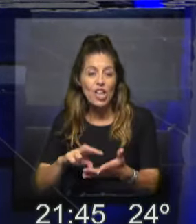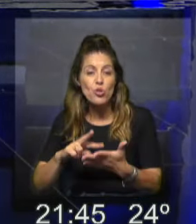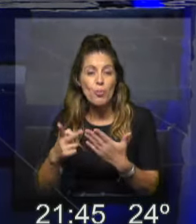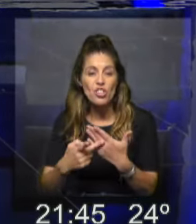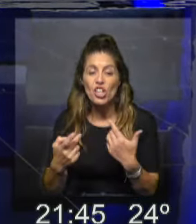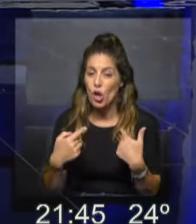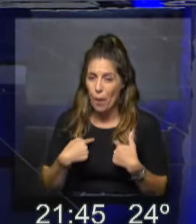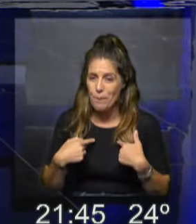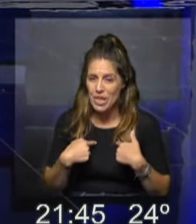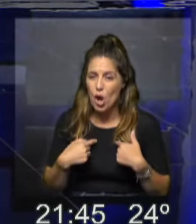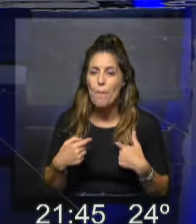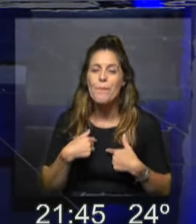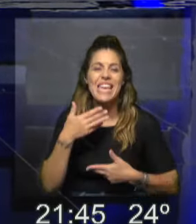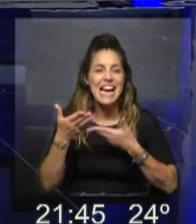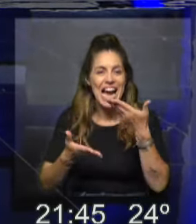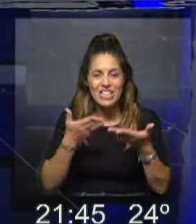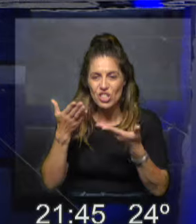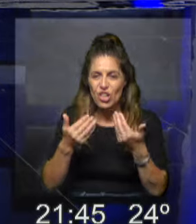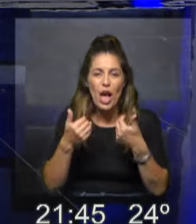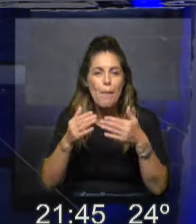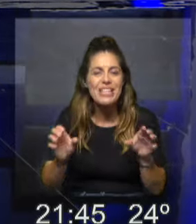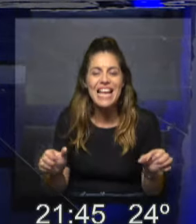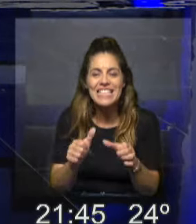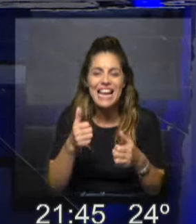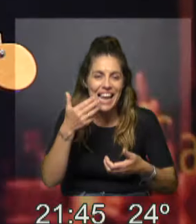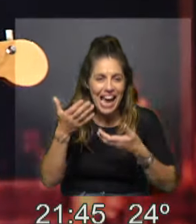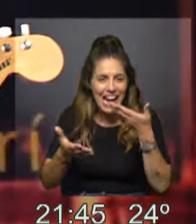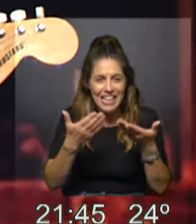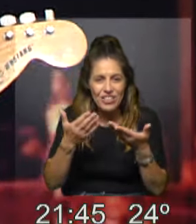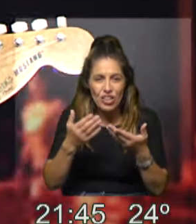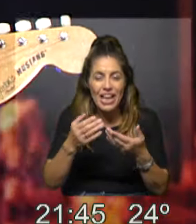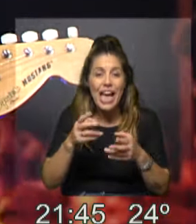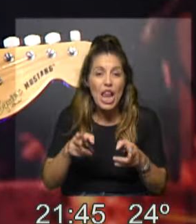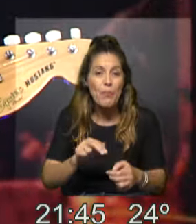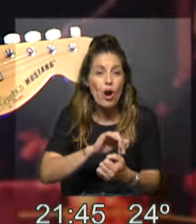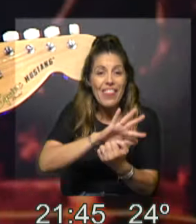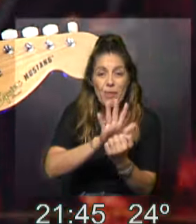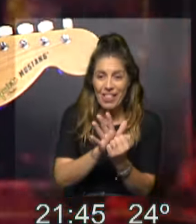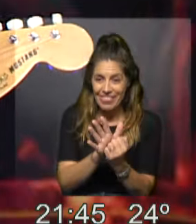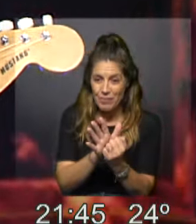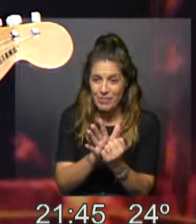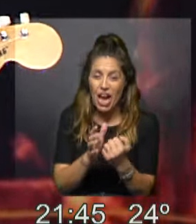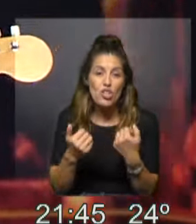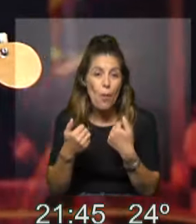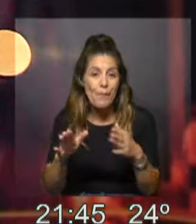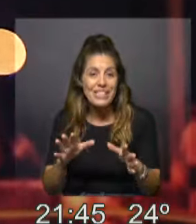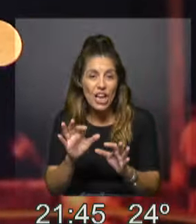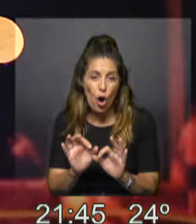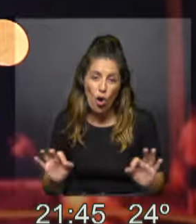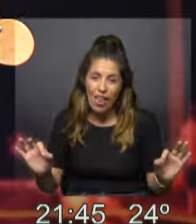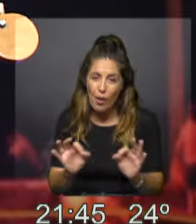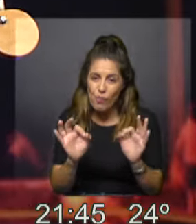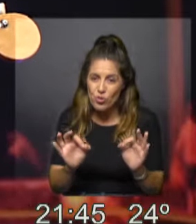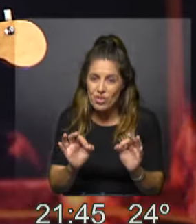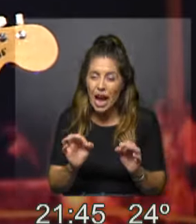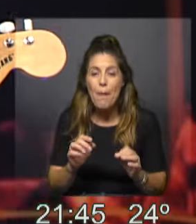que son mis canciones, pero empecé a hacer las canciones en pandemia. Y yo empecé con la música, era bajista al